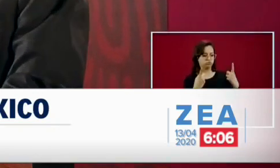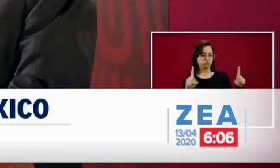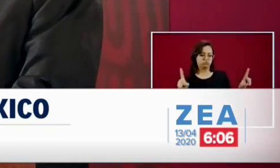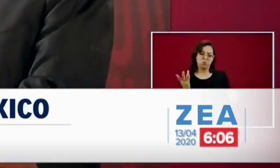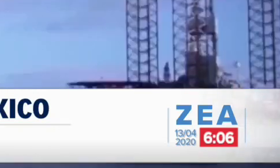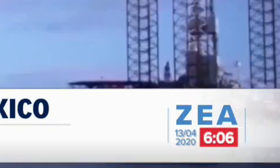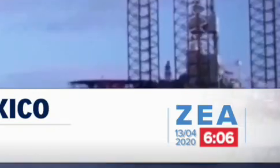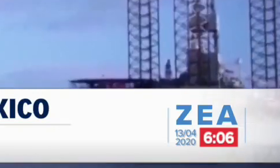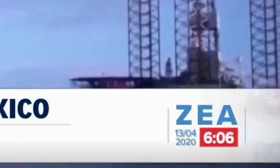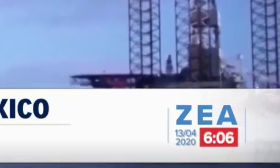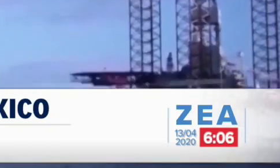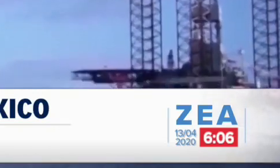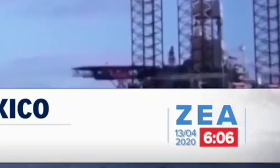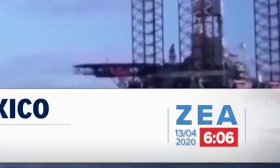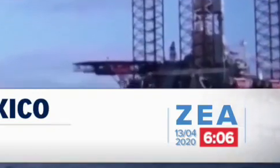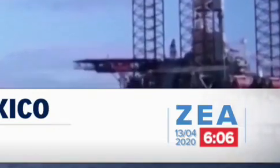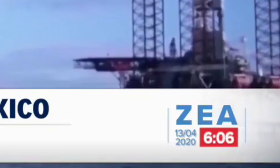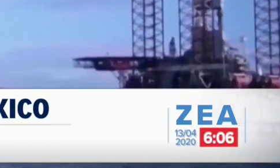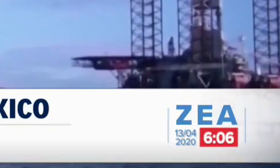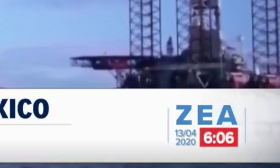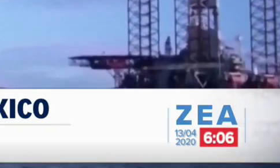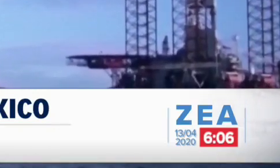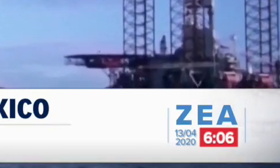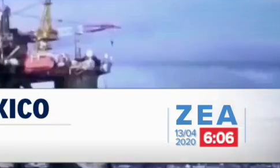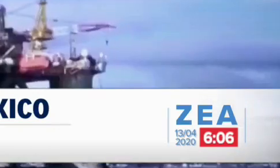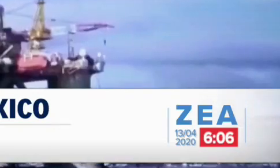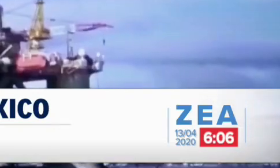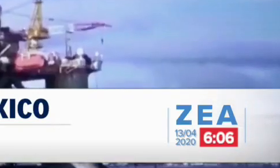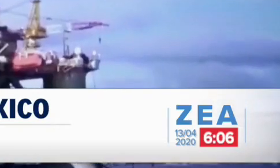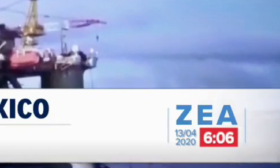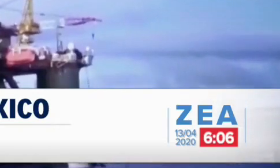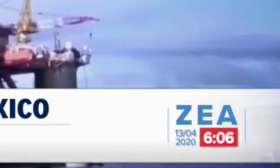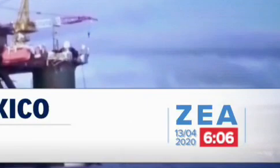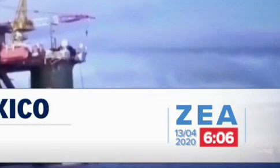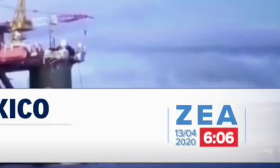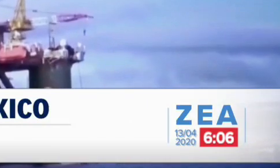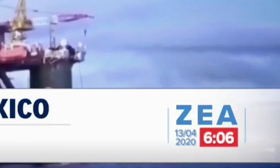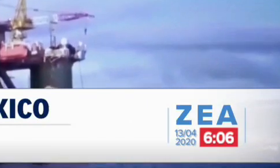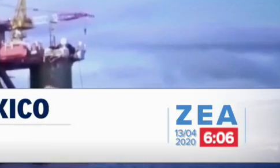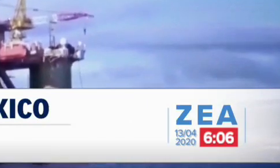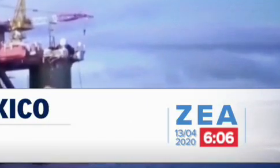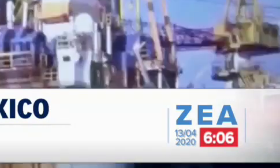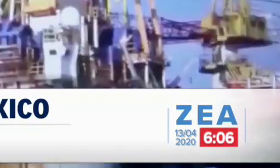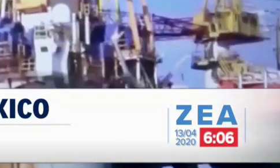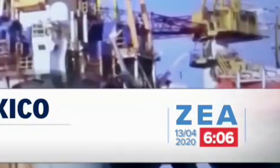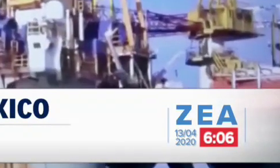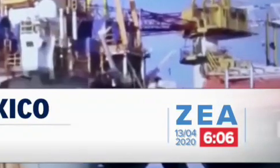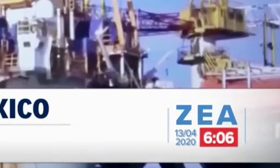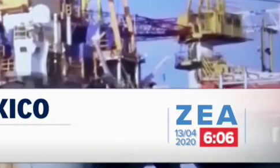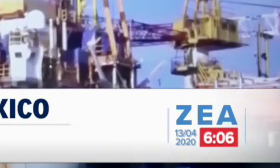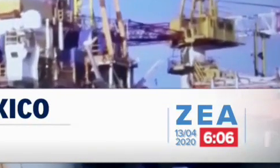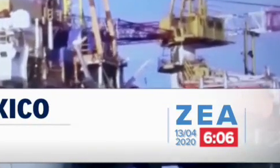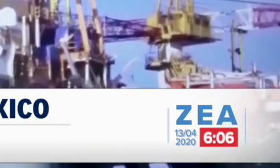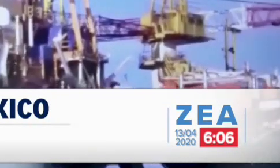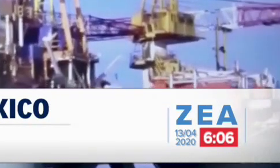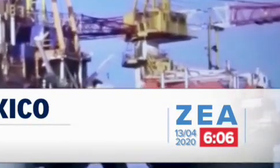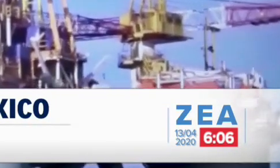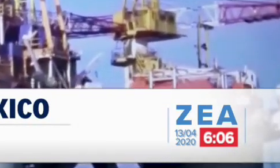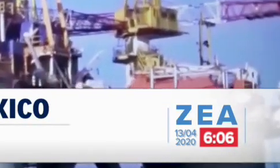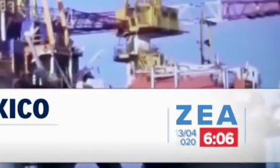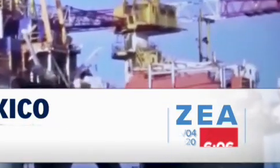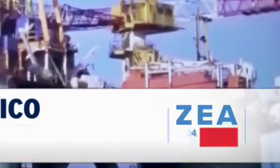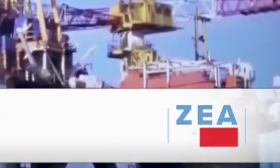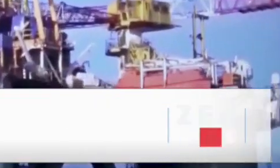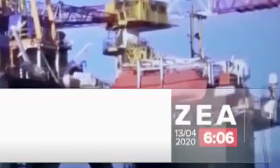fue aceptado por el gobierno mexicano. El presidente de Estados Unidos, Donald Trump, llamó la tarde del jueves al presidente López Obrador para conocer las razones